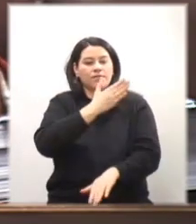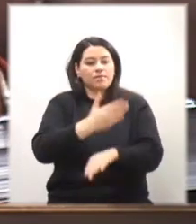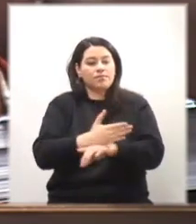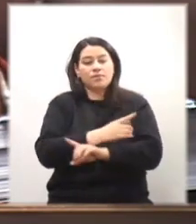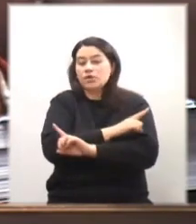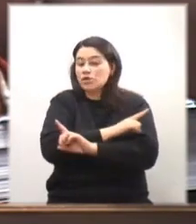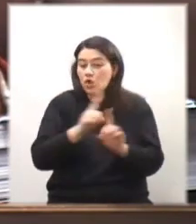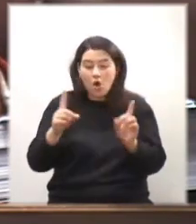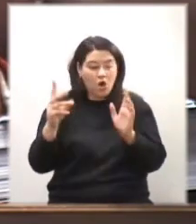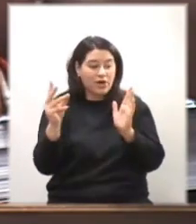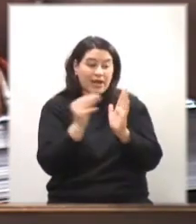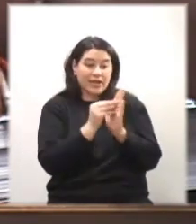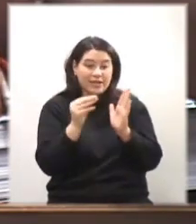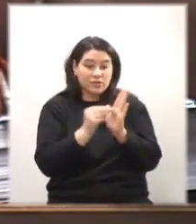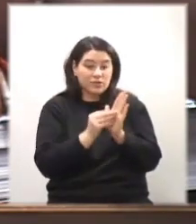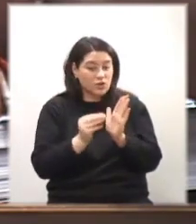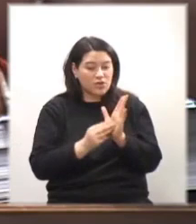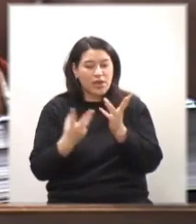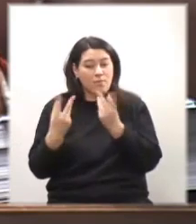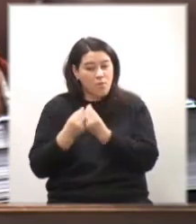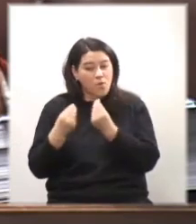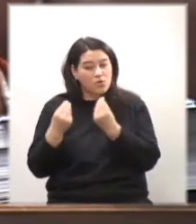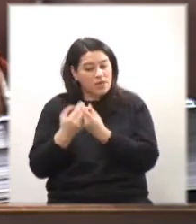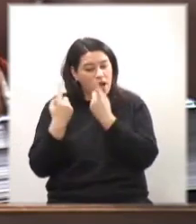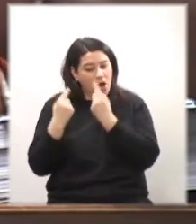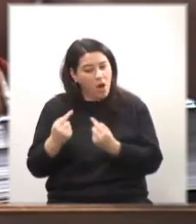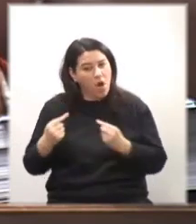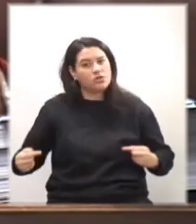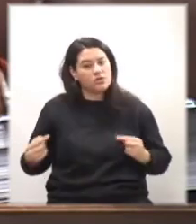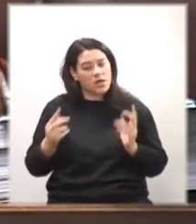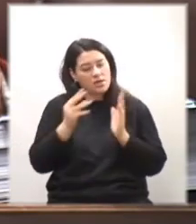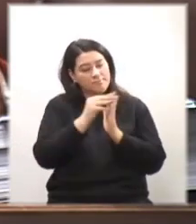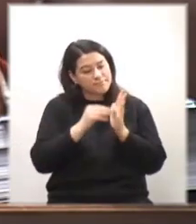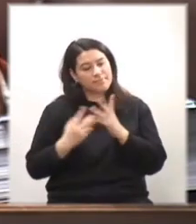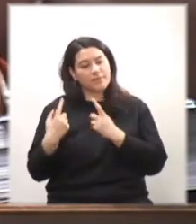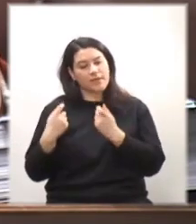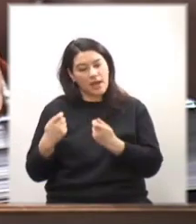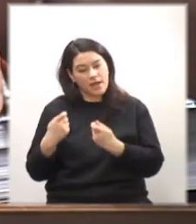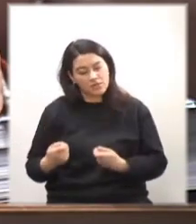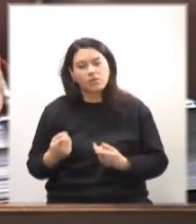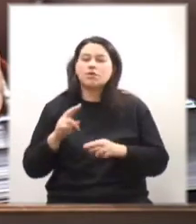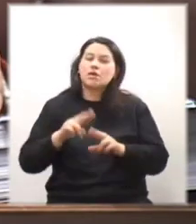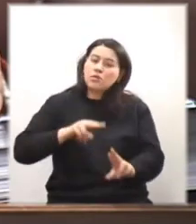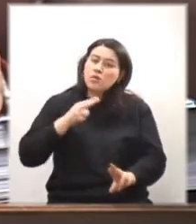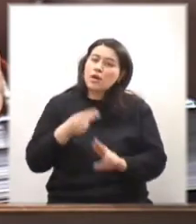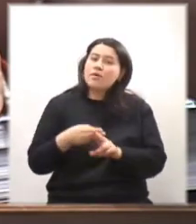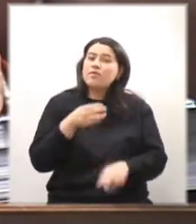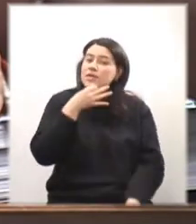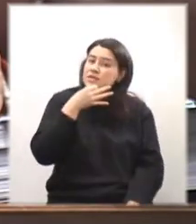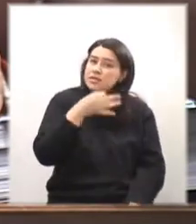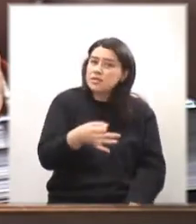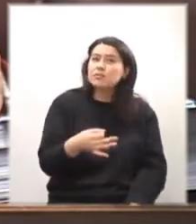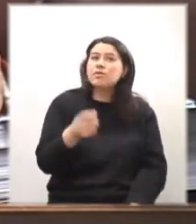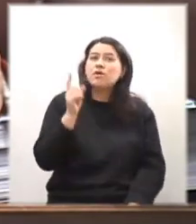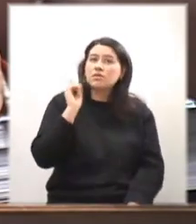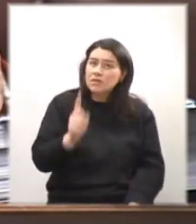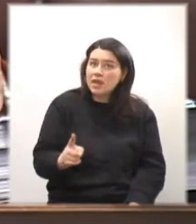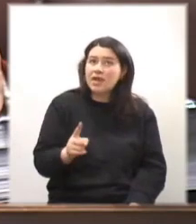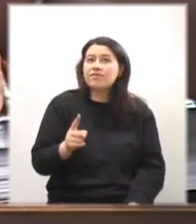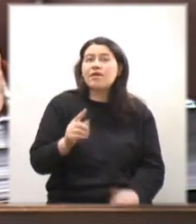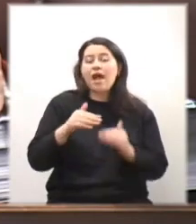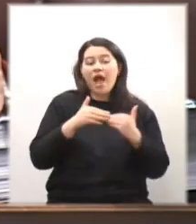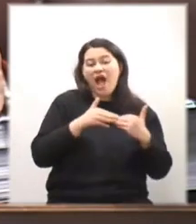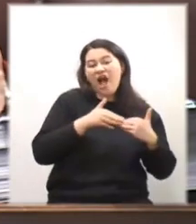comentado no registro de un conjunto muy importante de gastos que volvemos a repetir que se ajustan